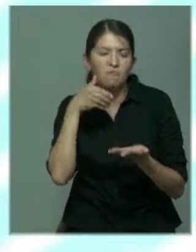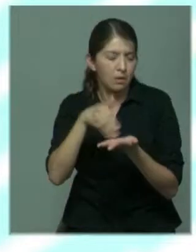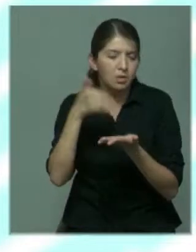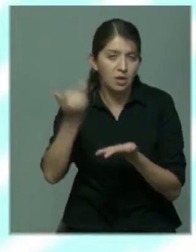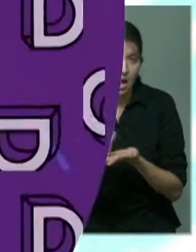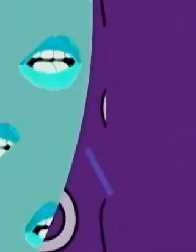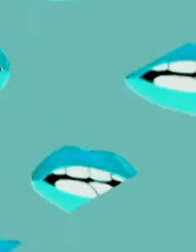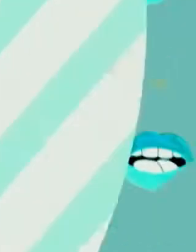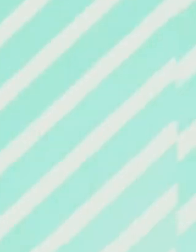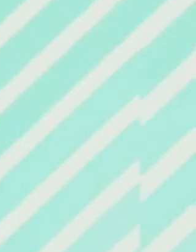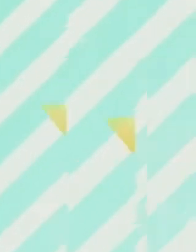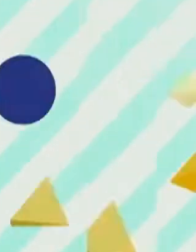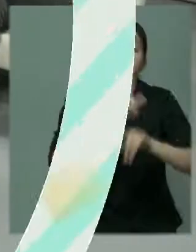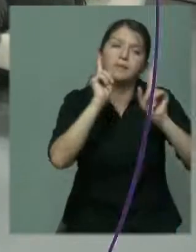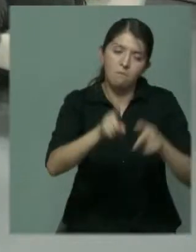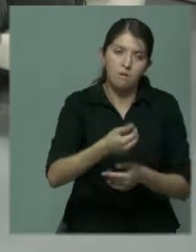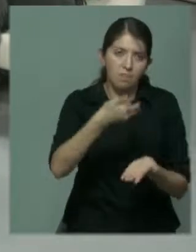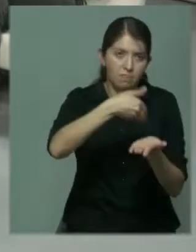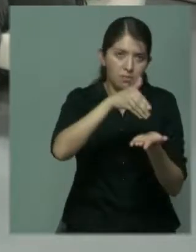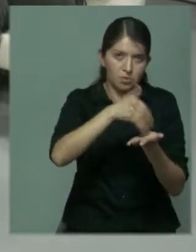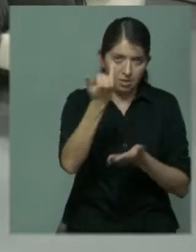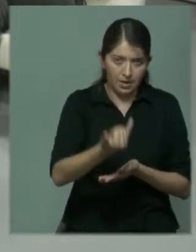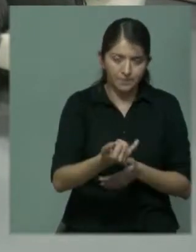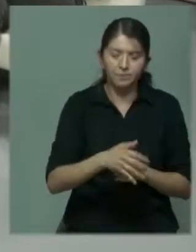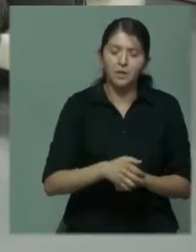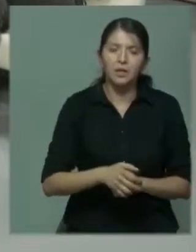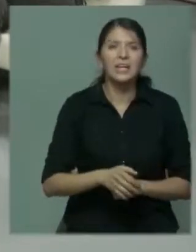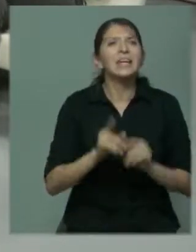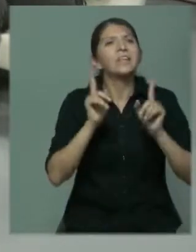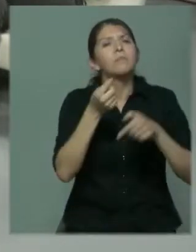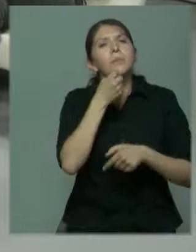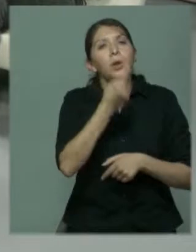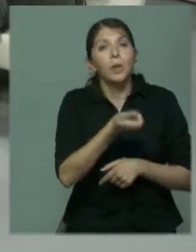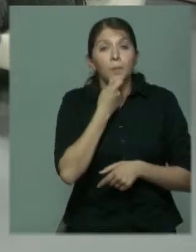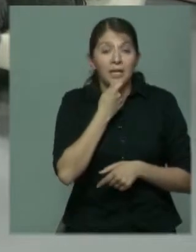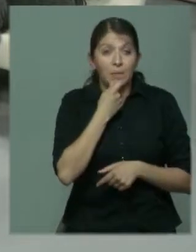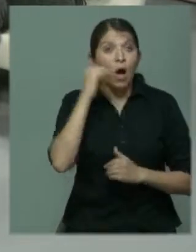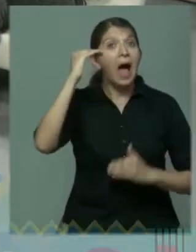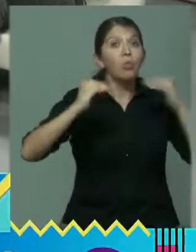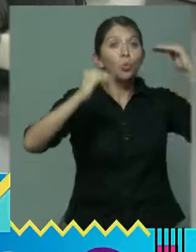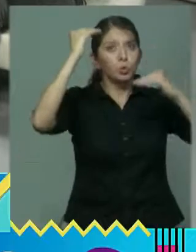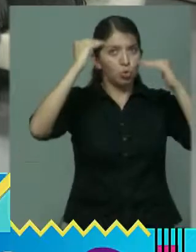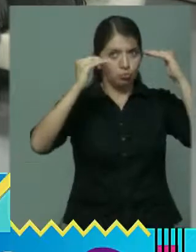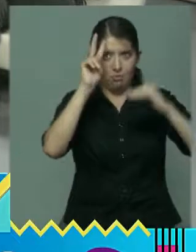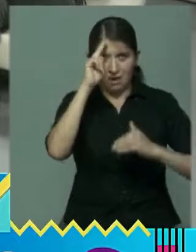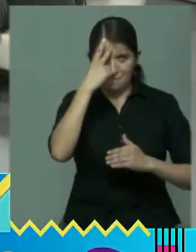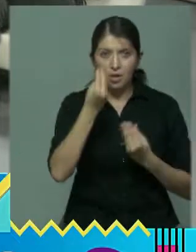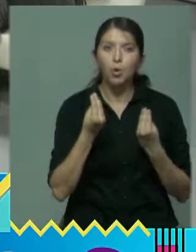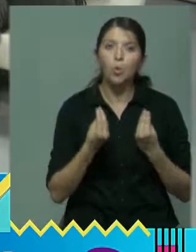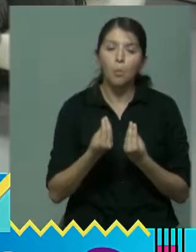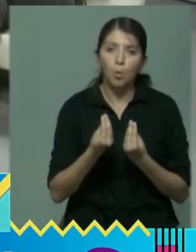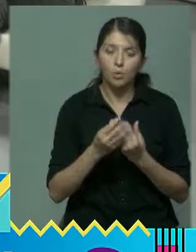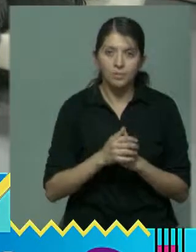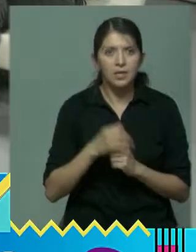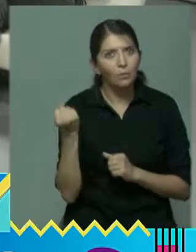medios, y ahí planteándonos esto de, bueno, cómo educamos a los más grandes, ¿no? A los que ya están educados, entre comillas. Los medios juegan un papel importante,